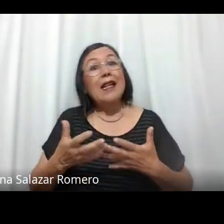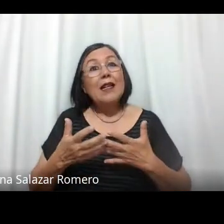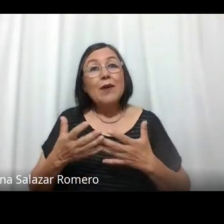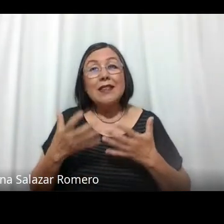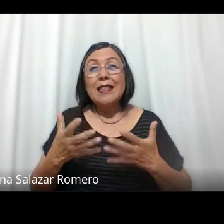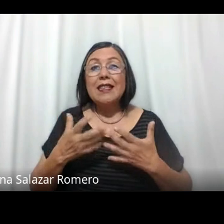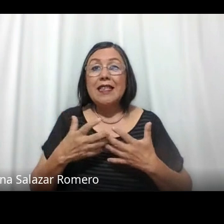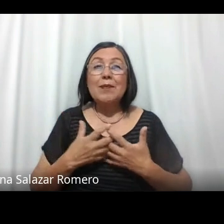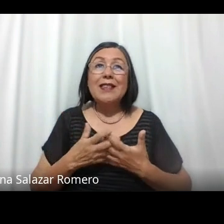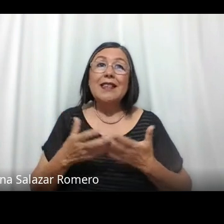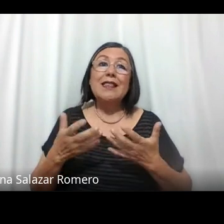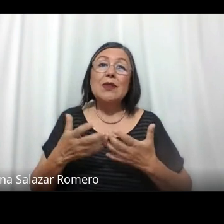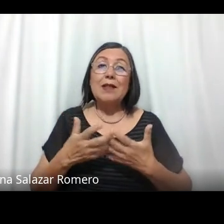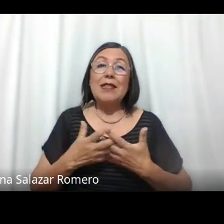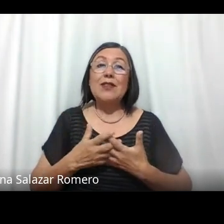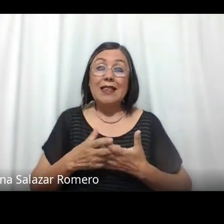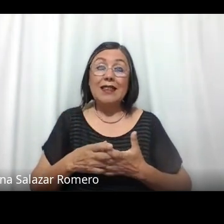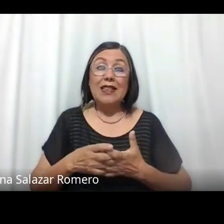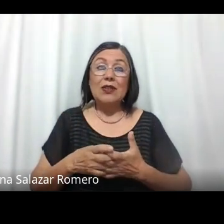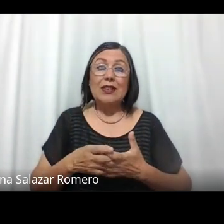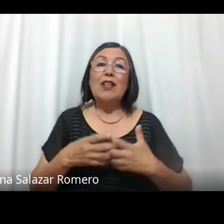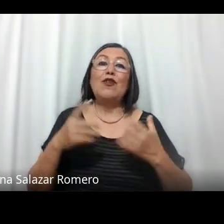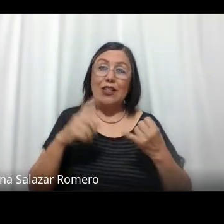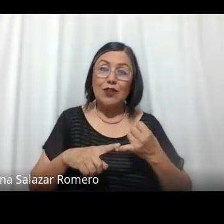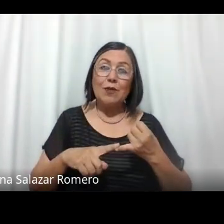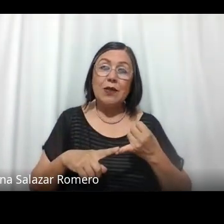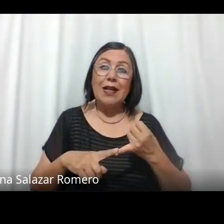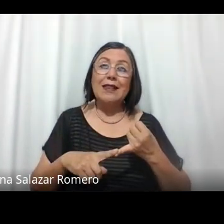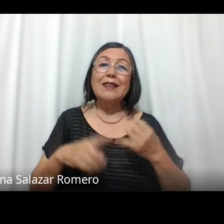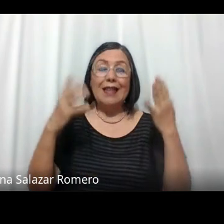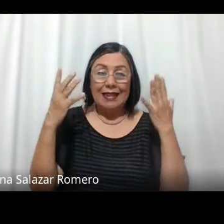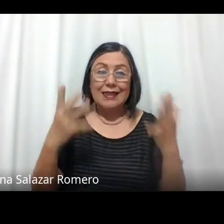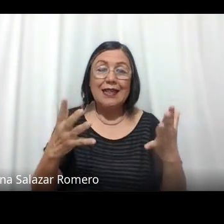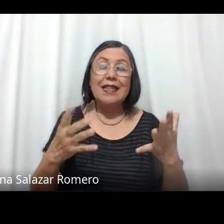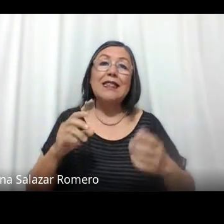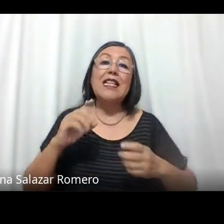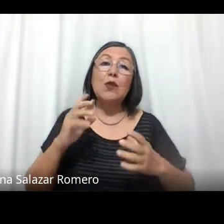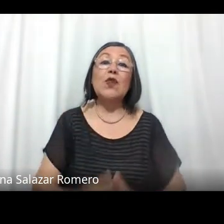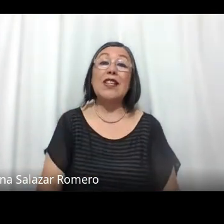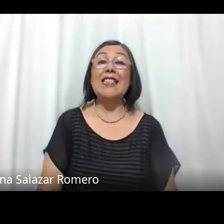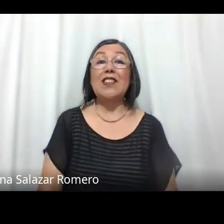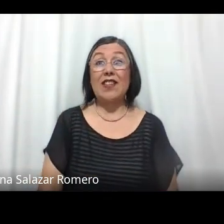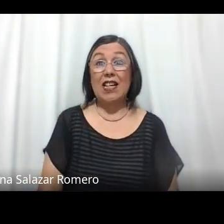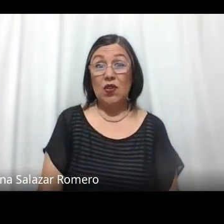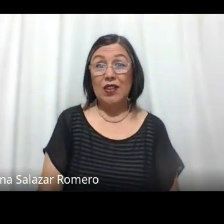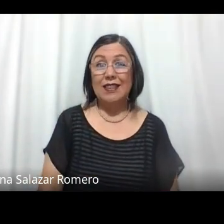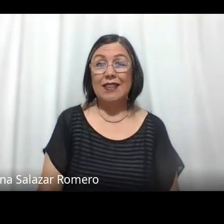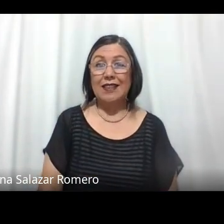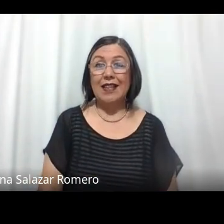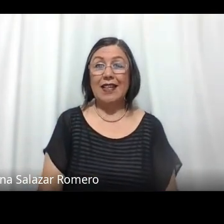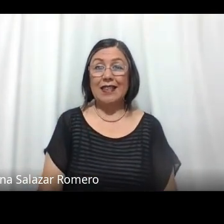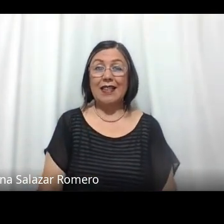En la lengua de señas hay que tener presente estos elementos sintácticos, ¿sí? Los rasgos no manuales, las señas y el uso de